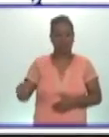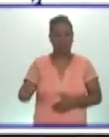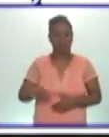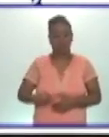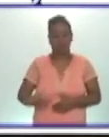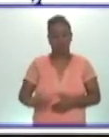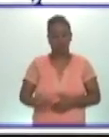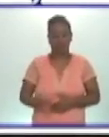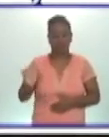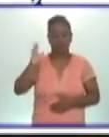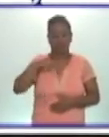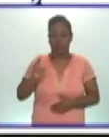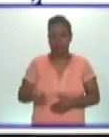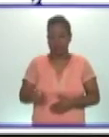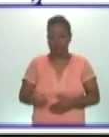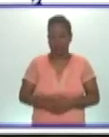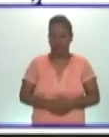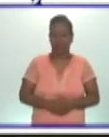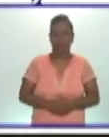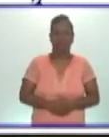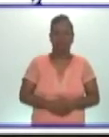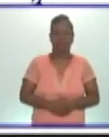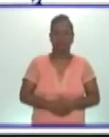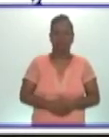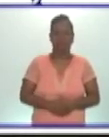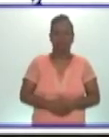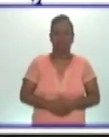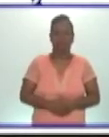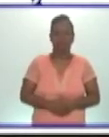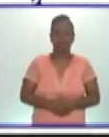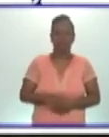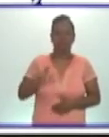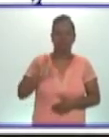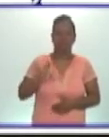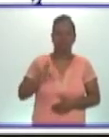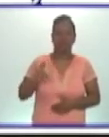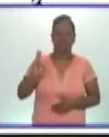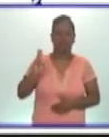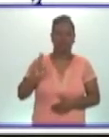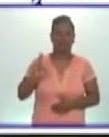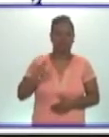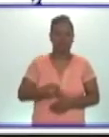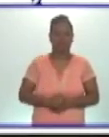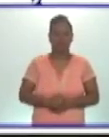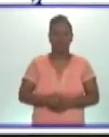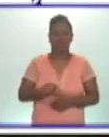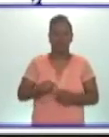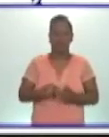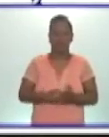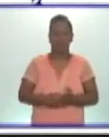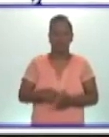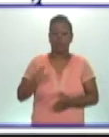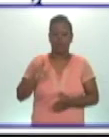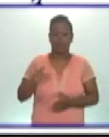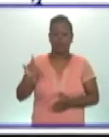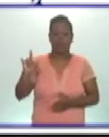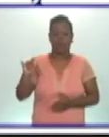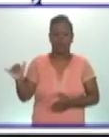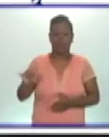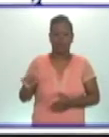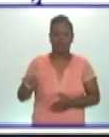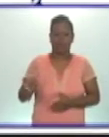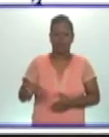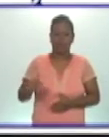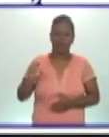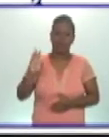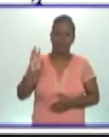igual. A la cuarta y b al cubo por b a la 9 es igual a b elevado a la